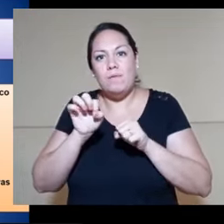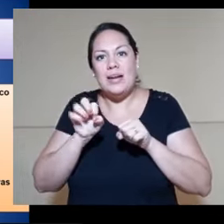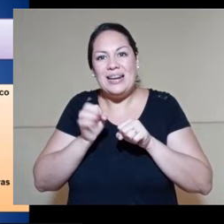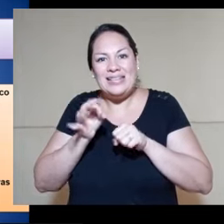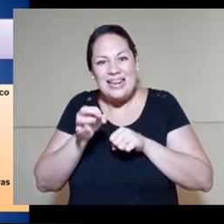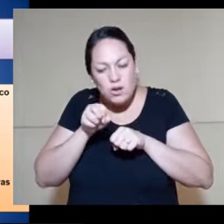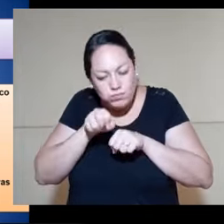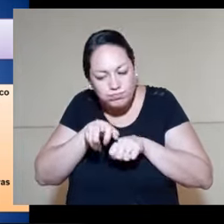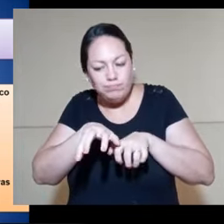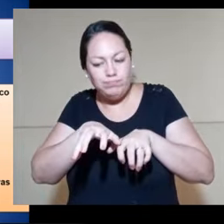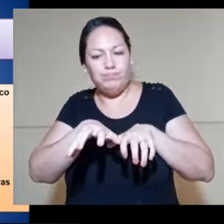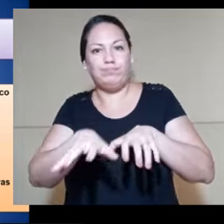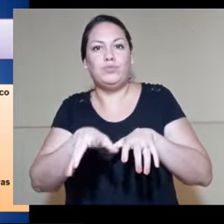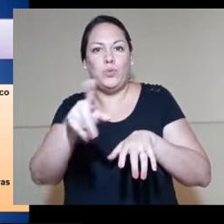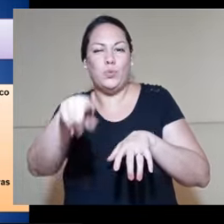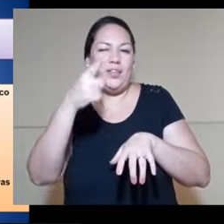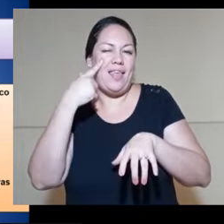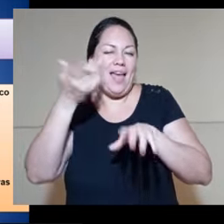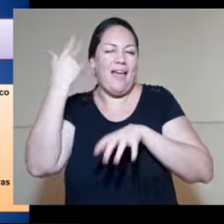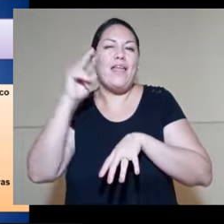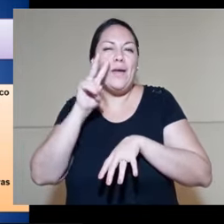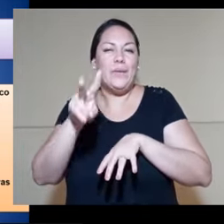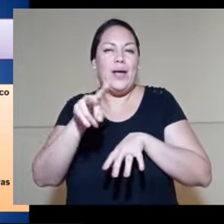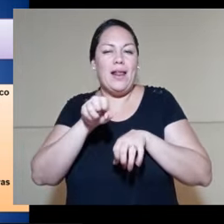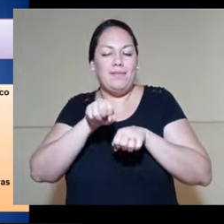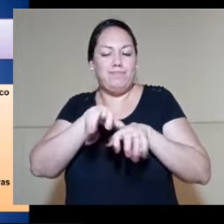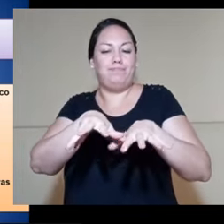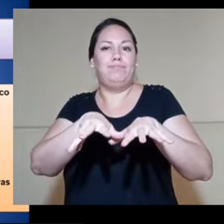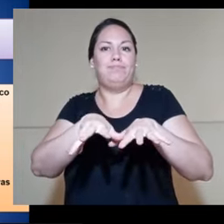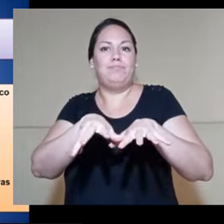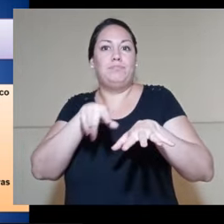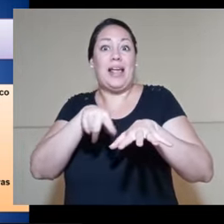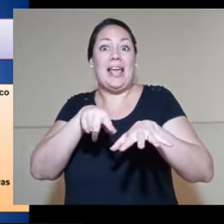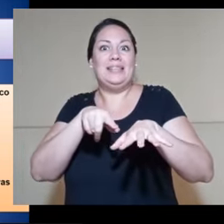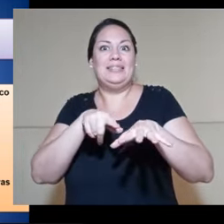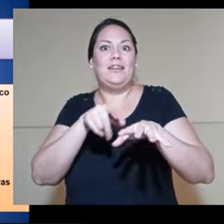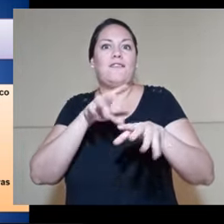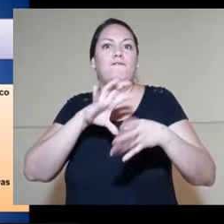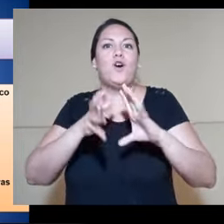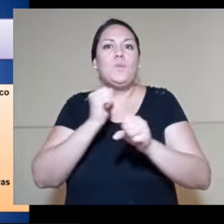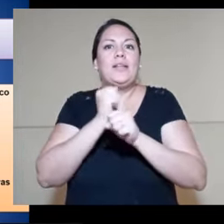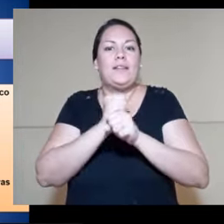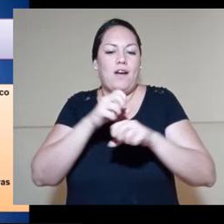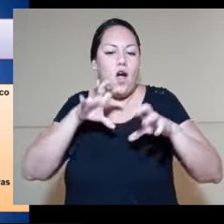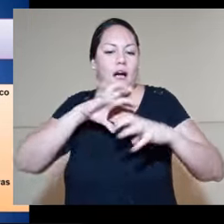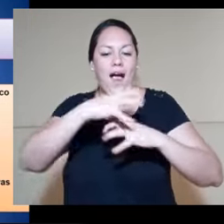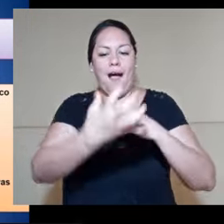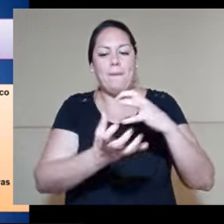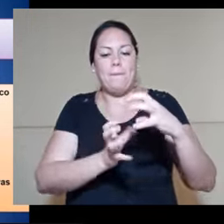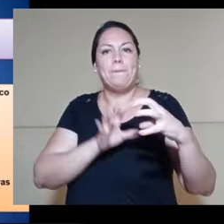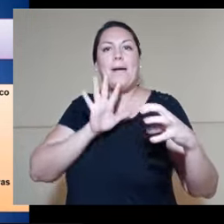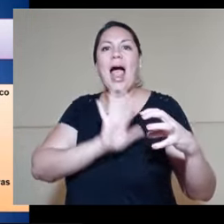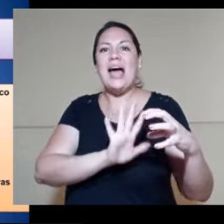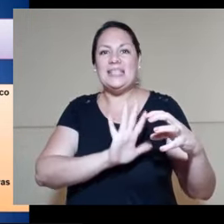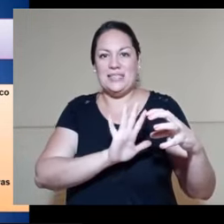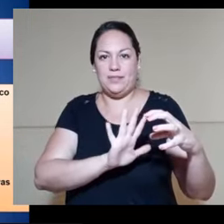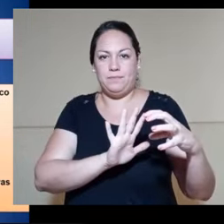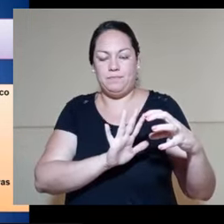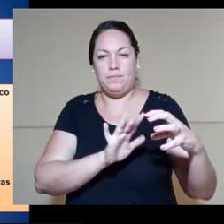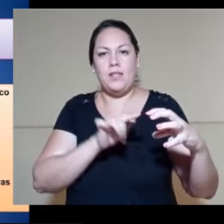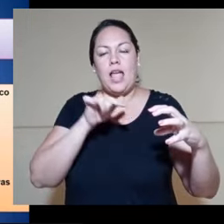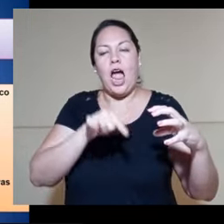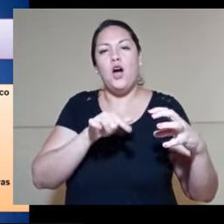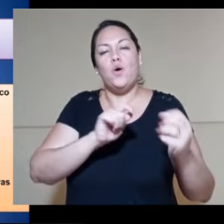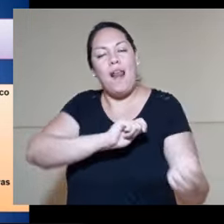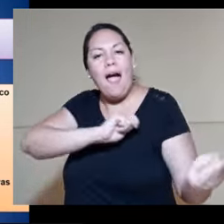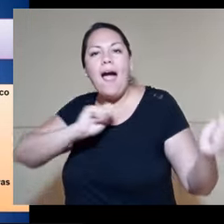que ustedes han visto, que han estudiado, tiene esas organelas que ustedes han visto y han estudiado para poder funcionar. Es decir, esa es su anatomía.